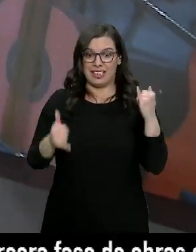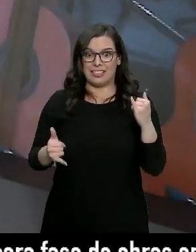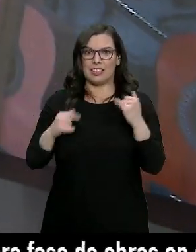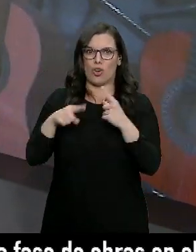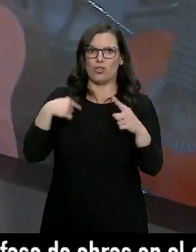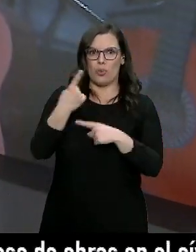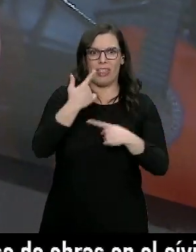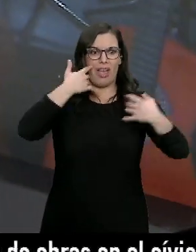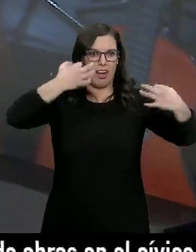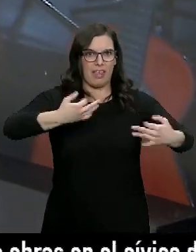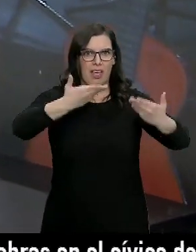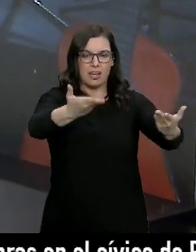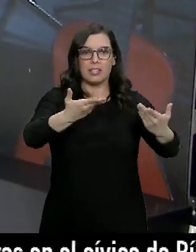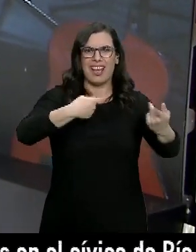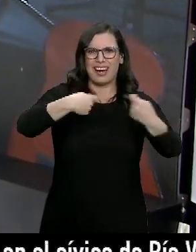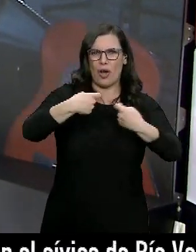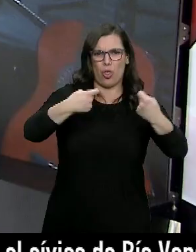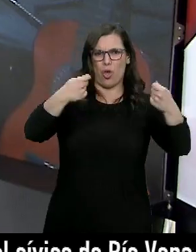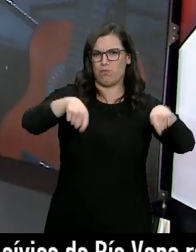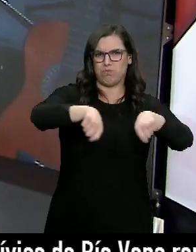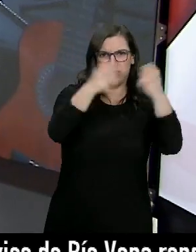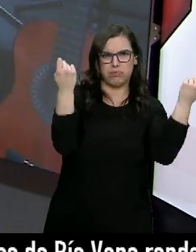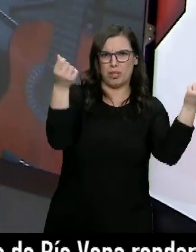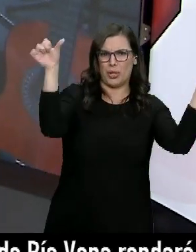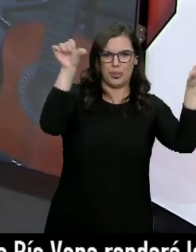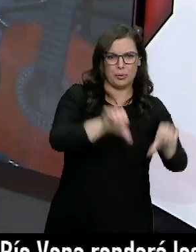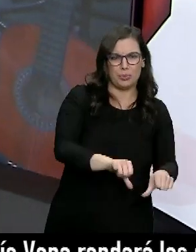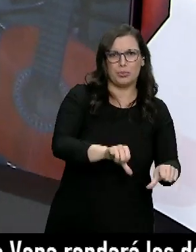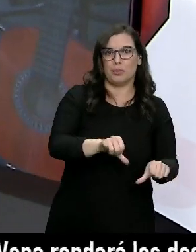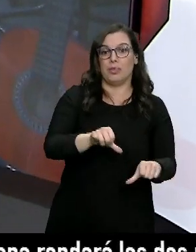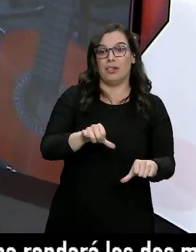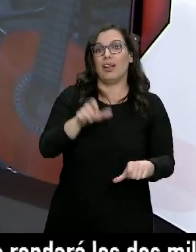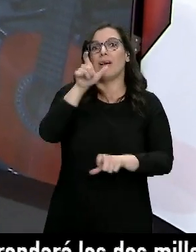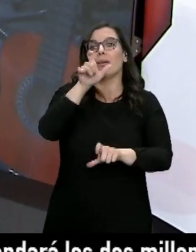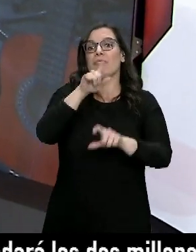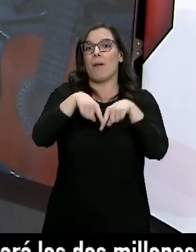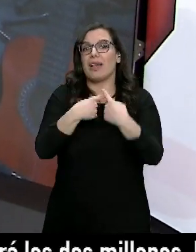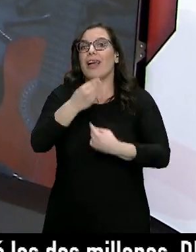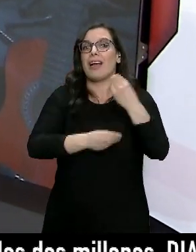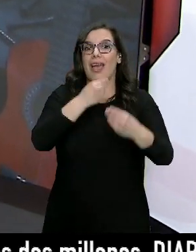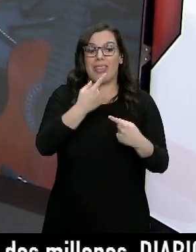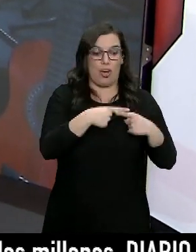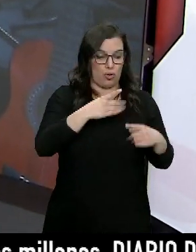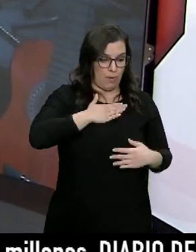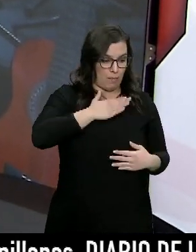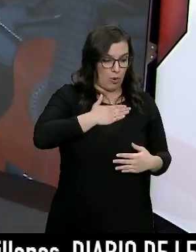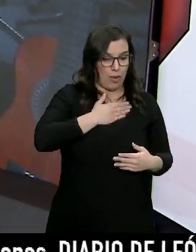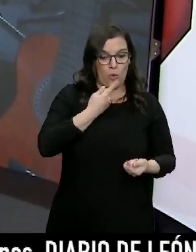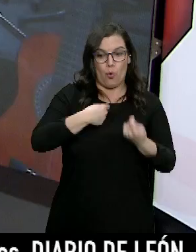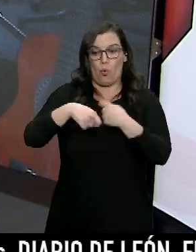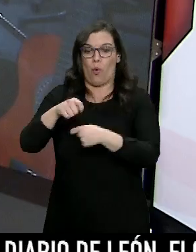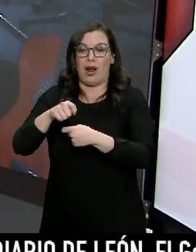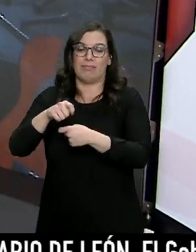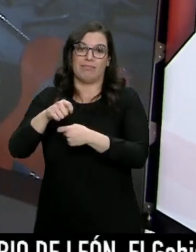literal. Negocios quebrados, hogares sin ingresos que recurren al empeño para obtener liquidez con la que sobrevivir. Si ya había aumentado